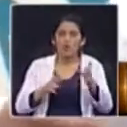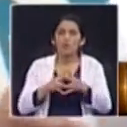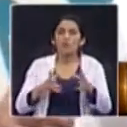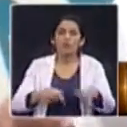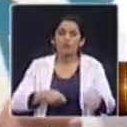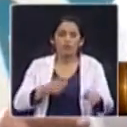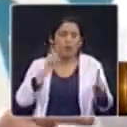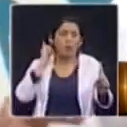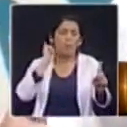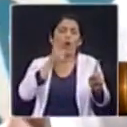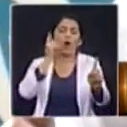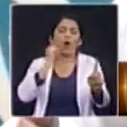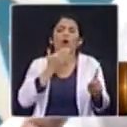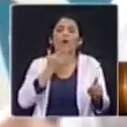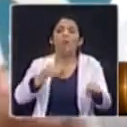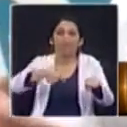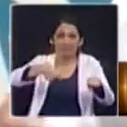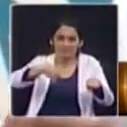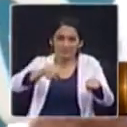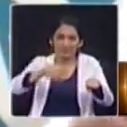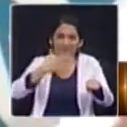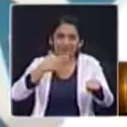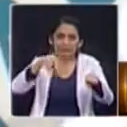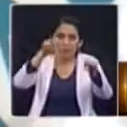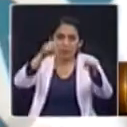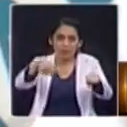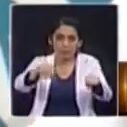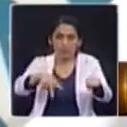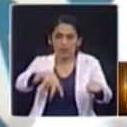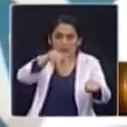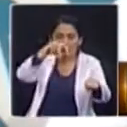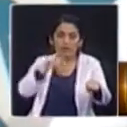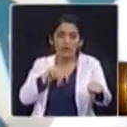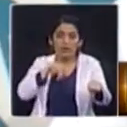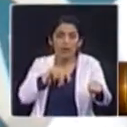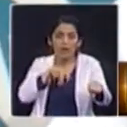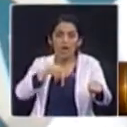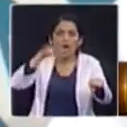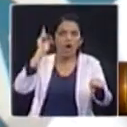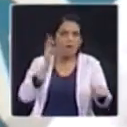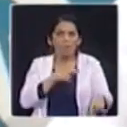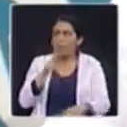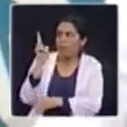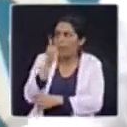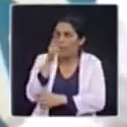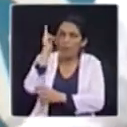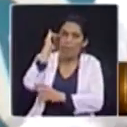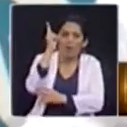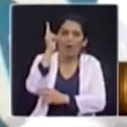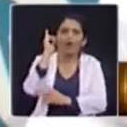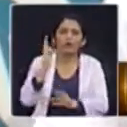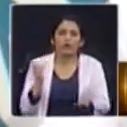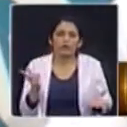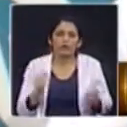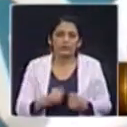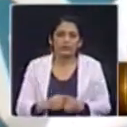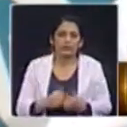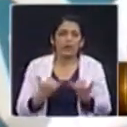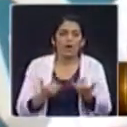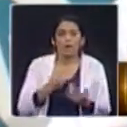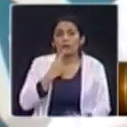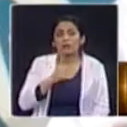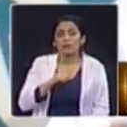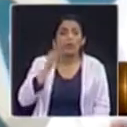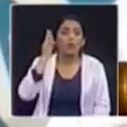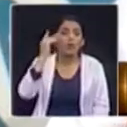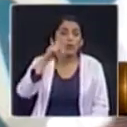el que dispara es generalmente un hombre que va en el asiento de atrás. ¿Por qué no la prohibición a mujeres? Lo que pasa